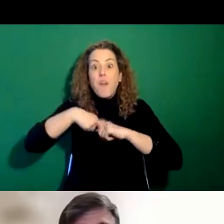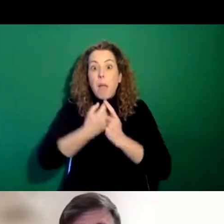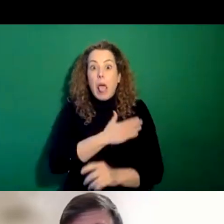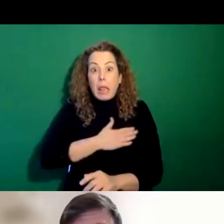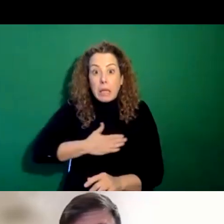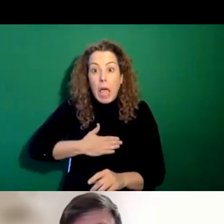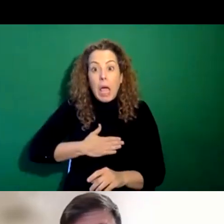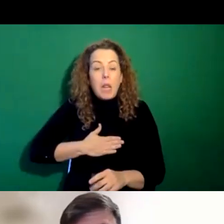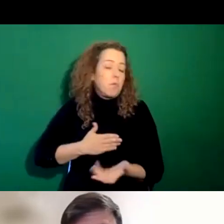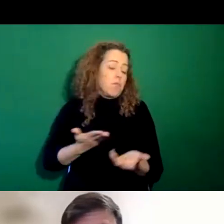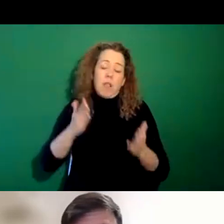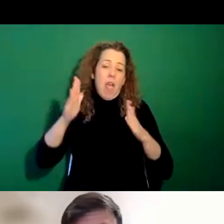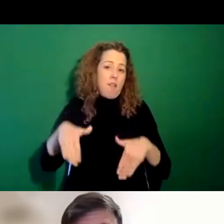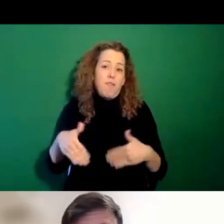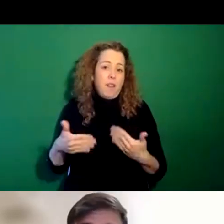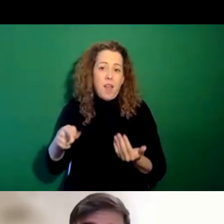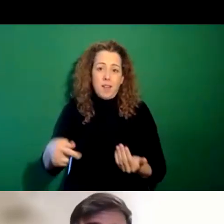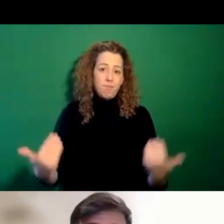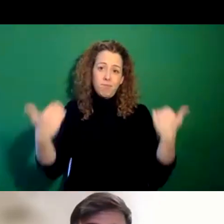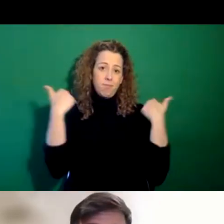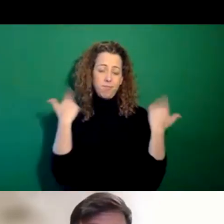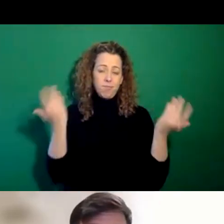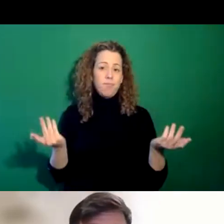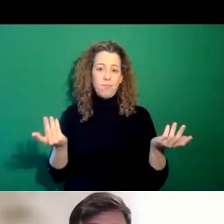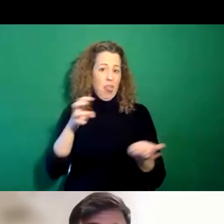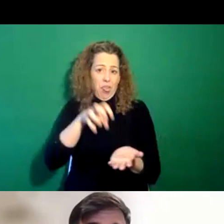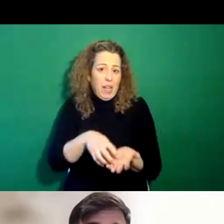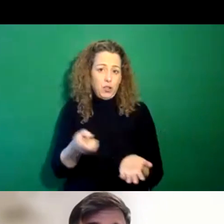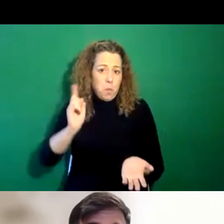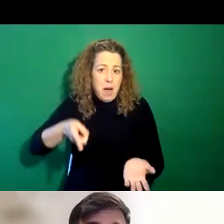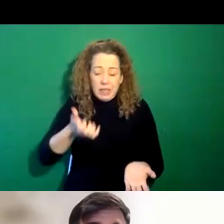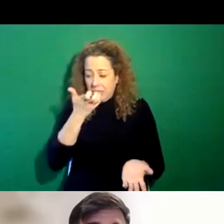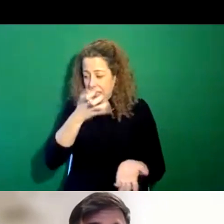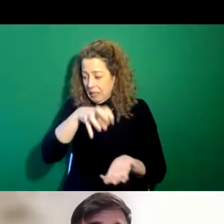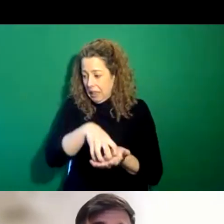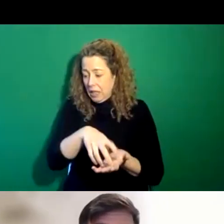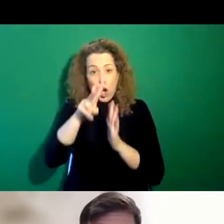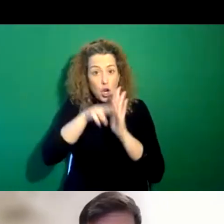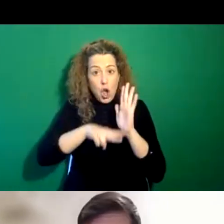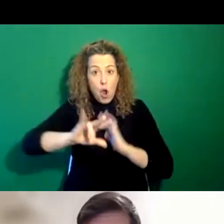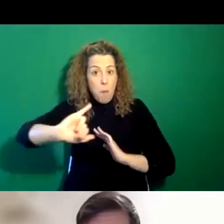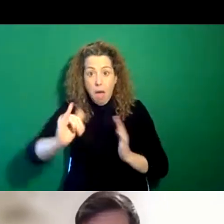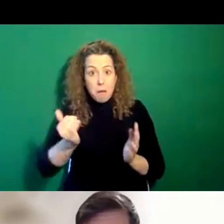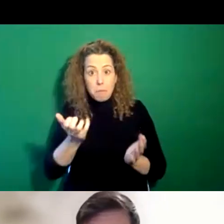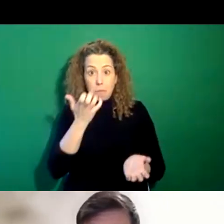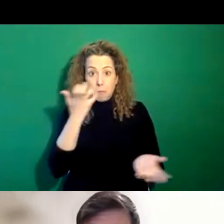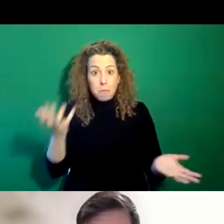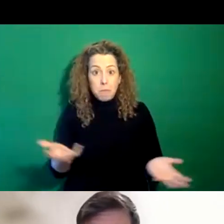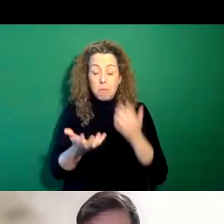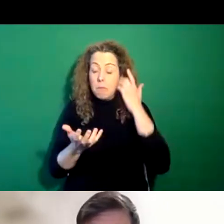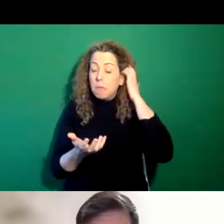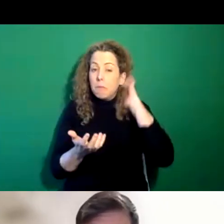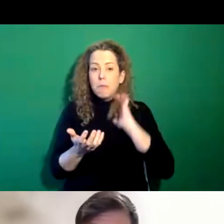aplique alguna, es que al final ahí quien responde primero es el centro. O sea, si el centro tiene una norma y siempre cuando entra